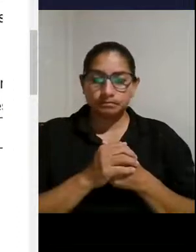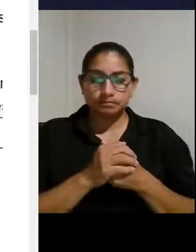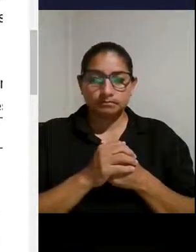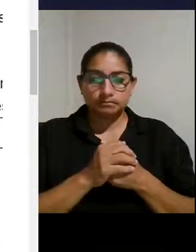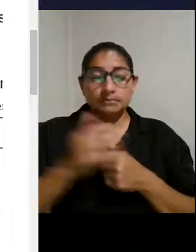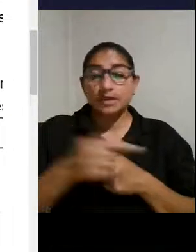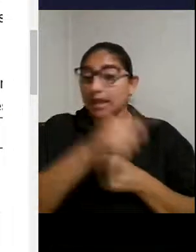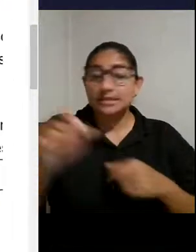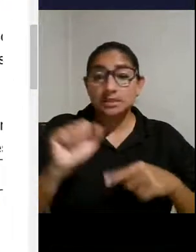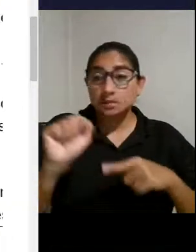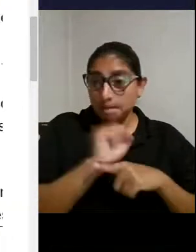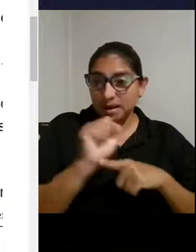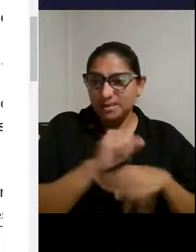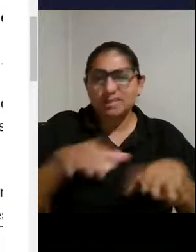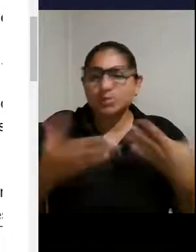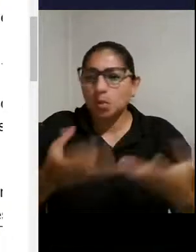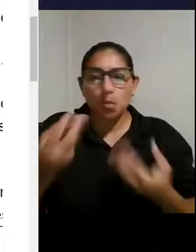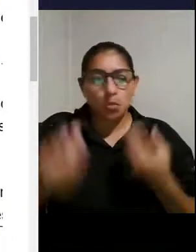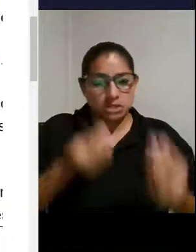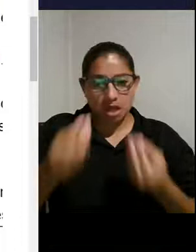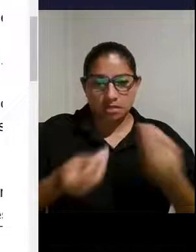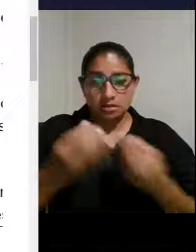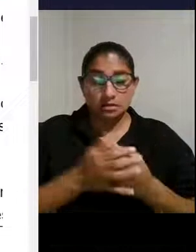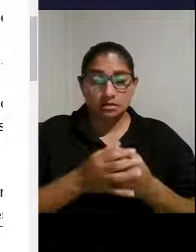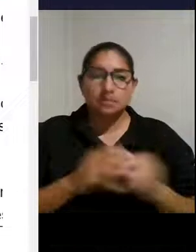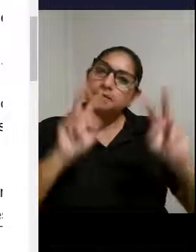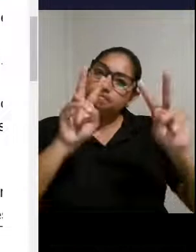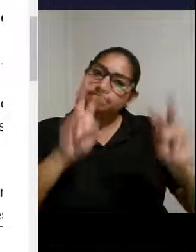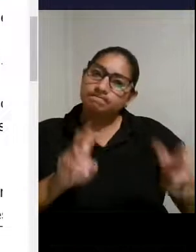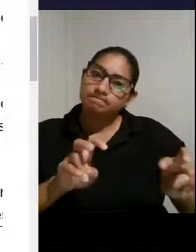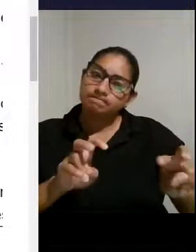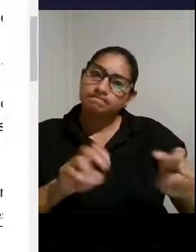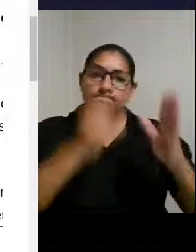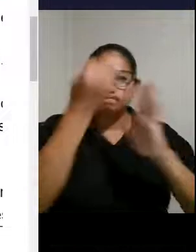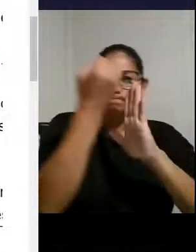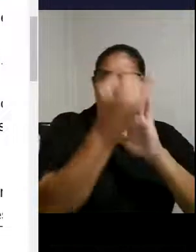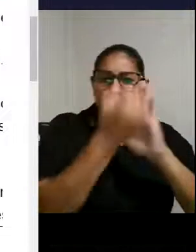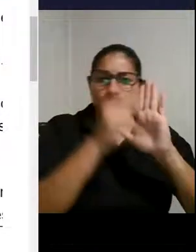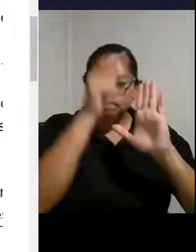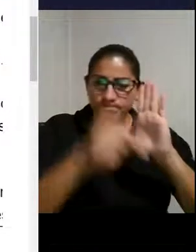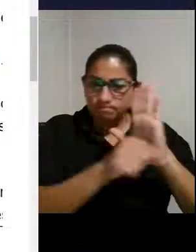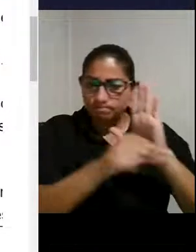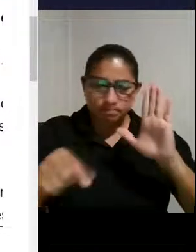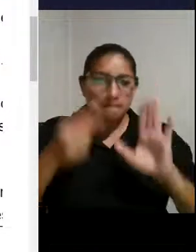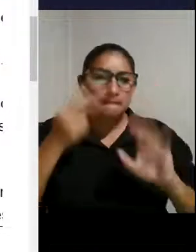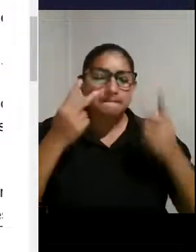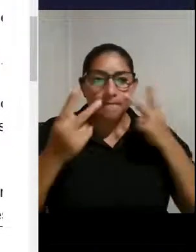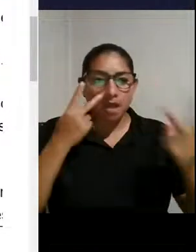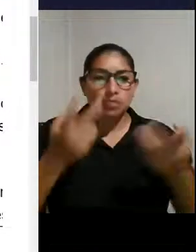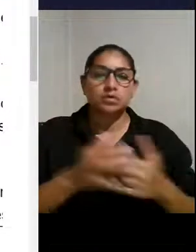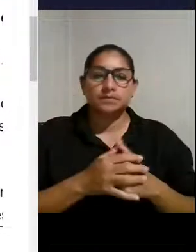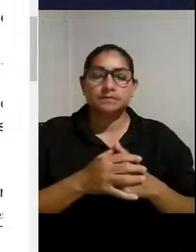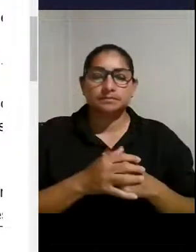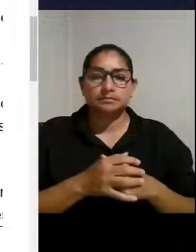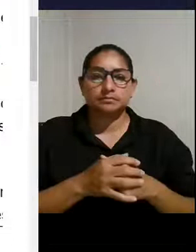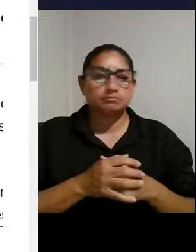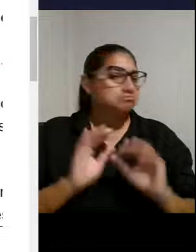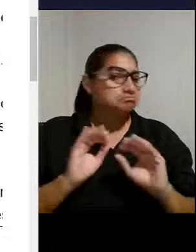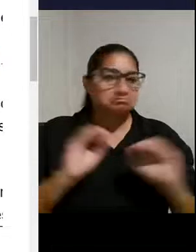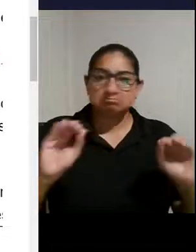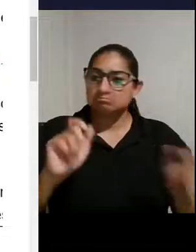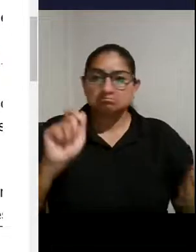este ejercicio lo hicimos analizando la gráfica. Observen que no hicimos aquí ningún